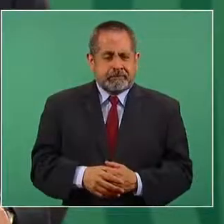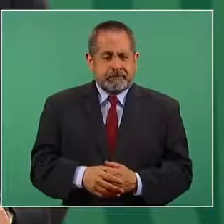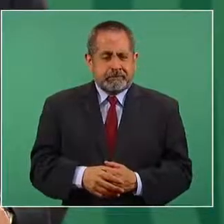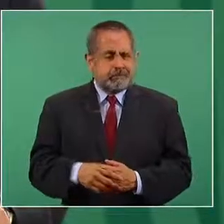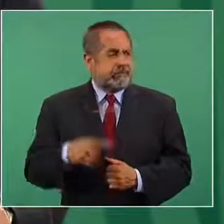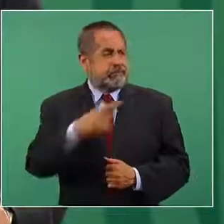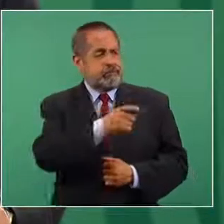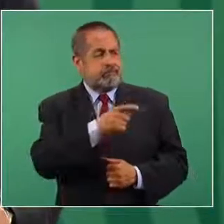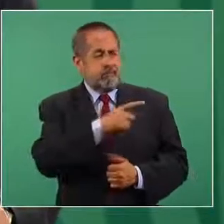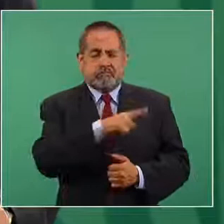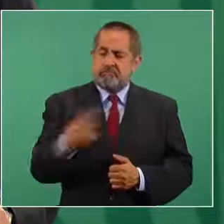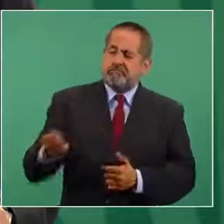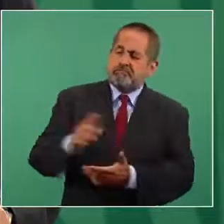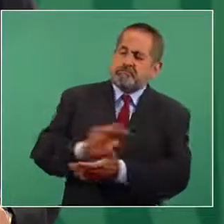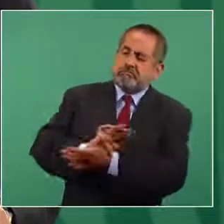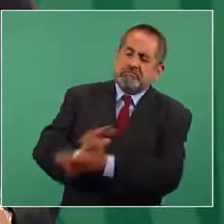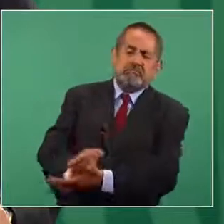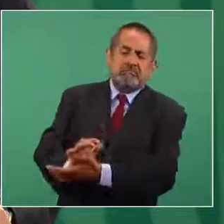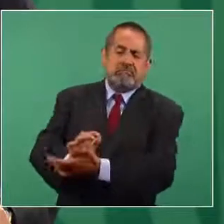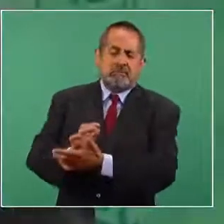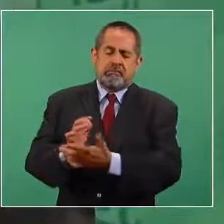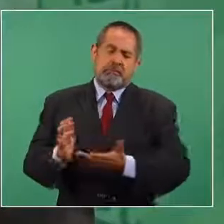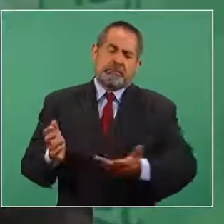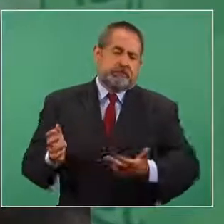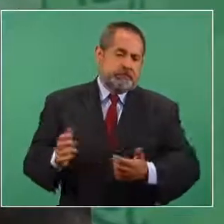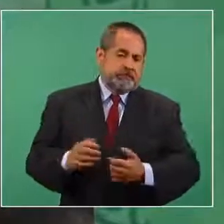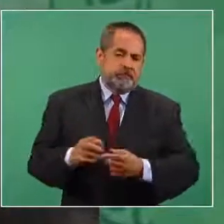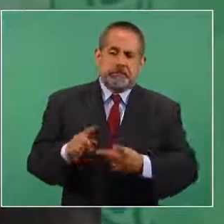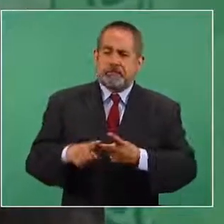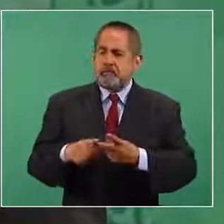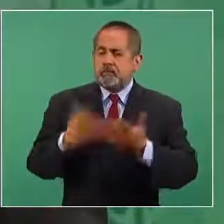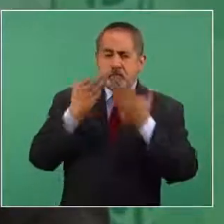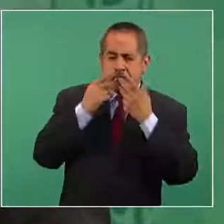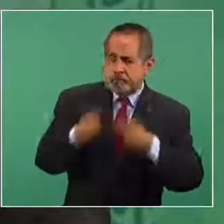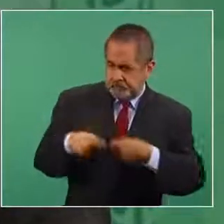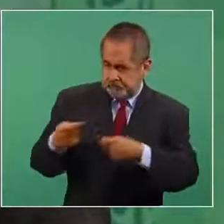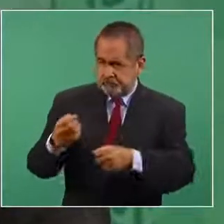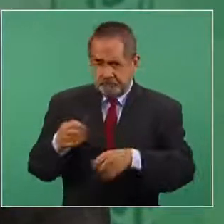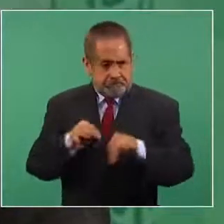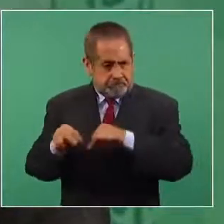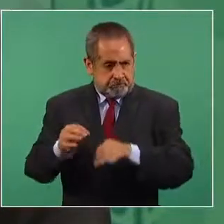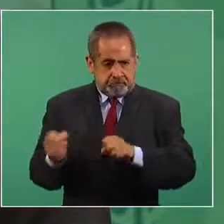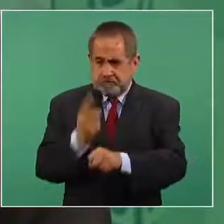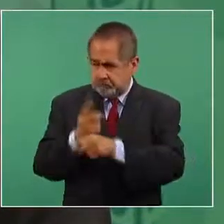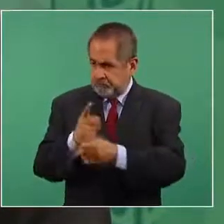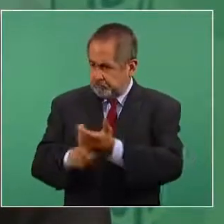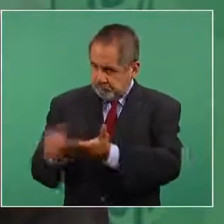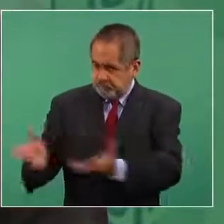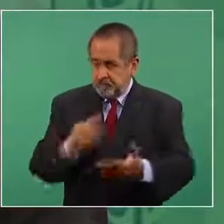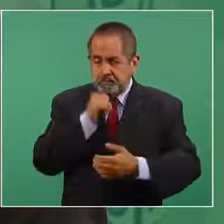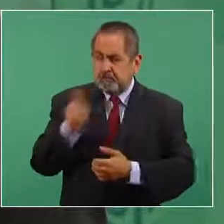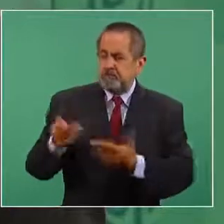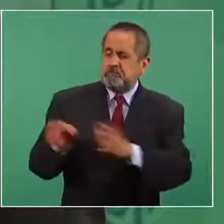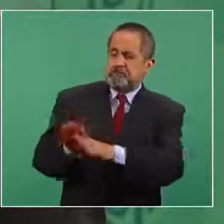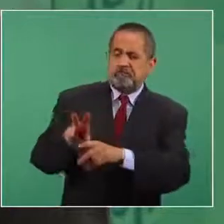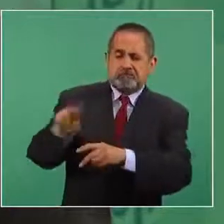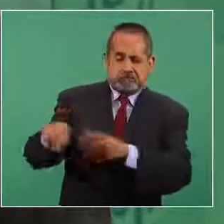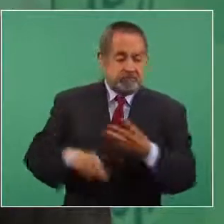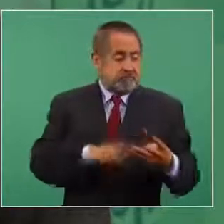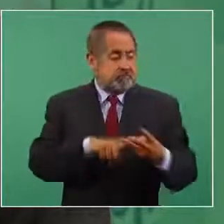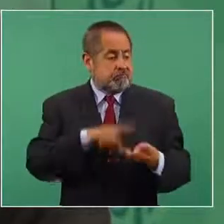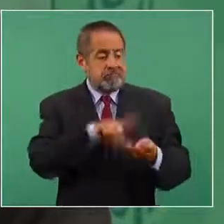la discriminación, es por la falta de oportunidades, es por la